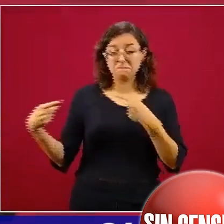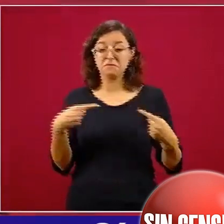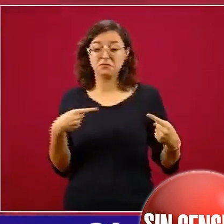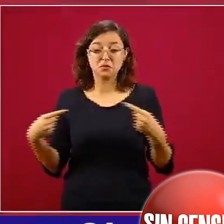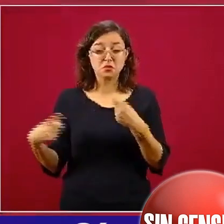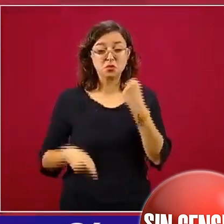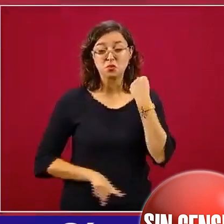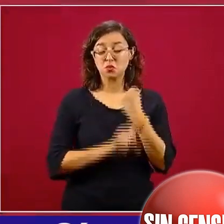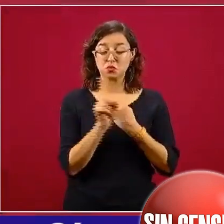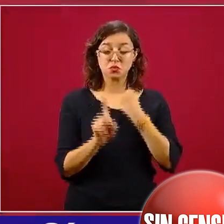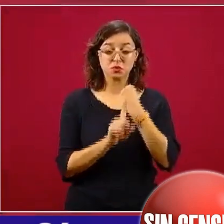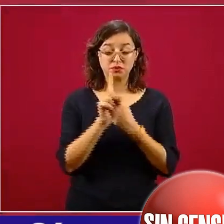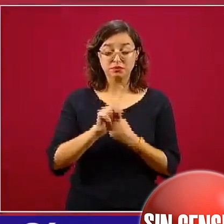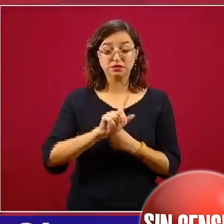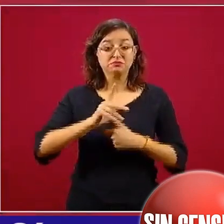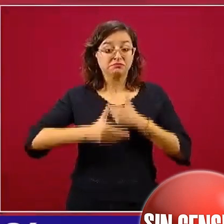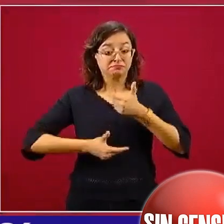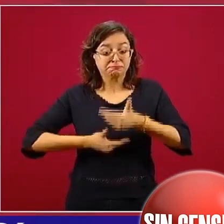en un proceso